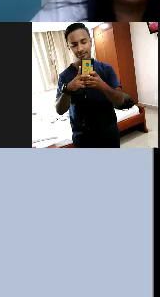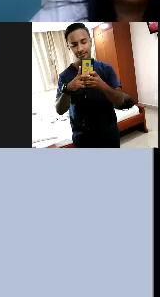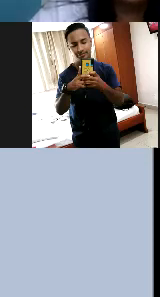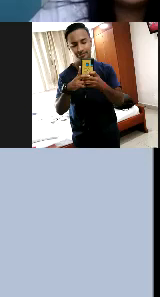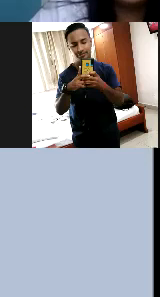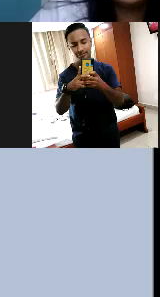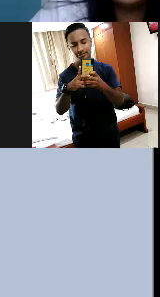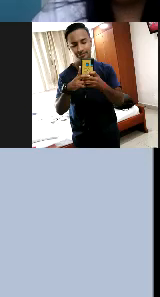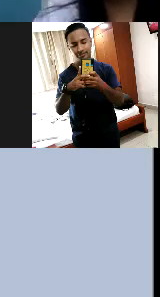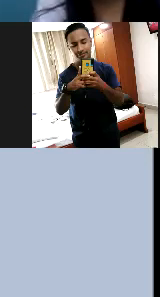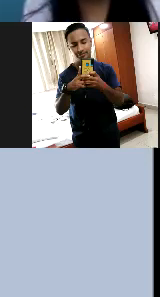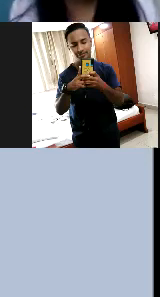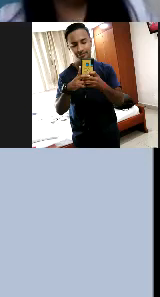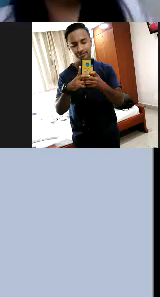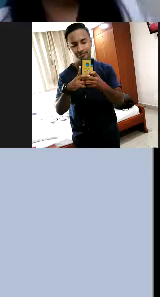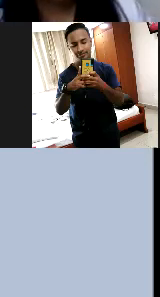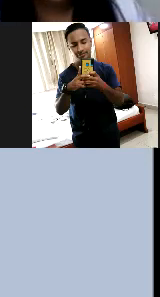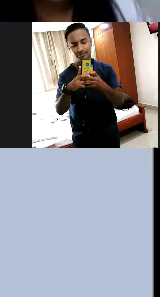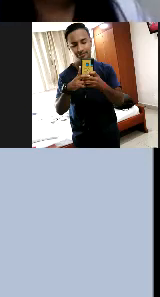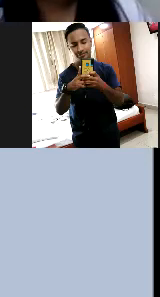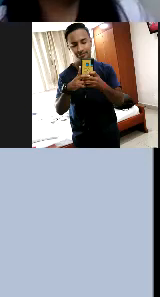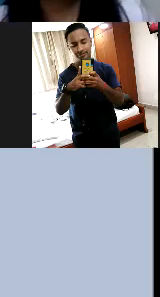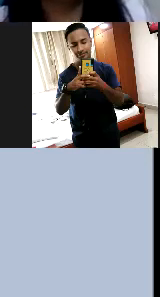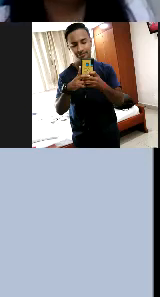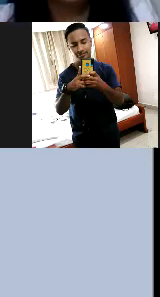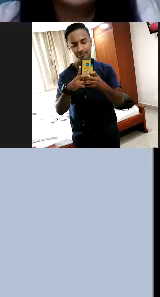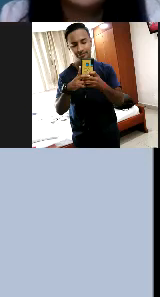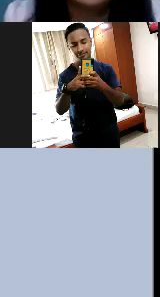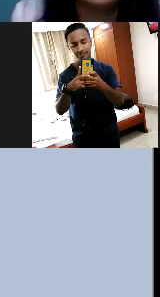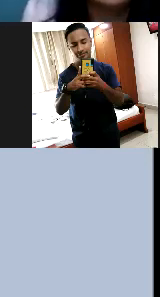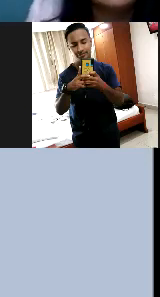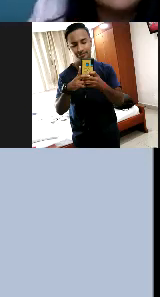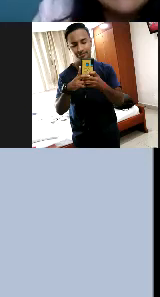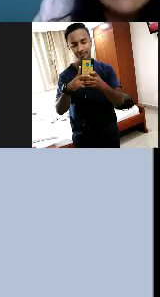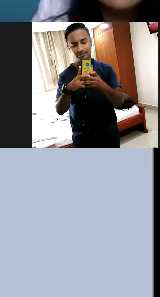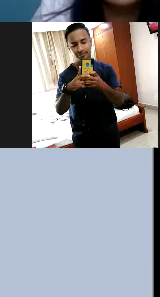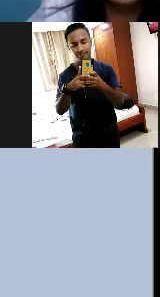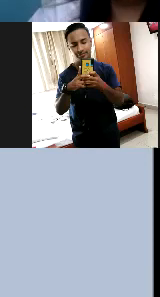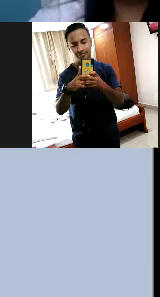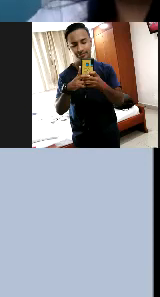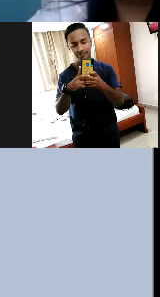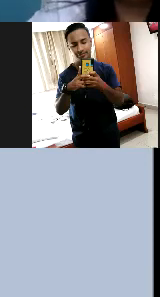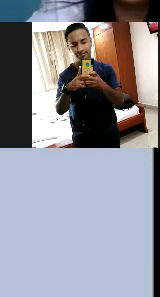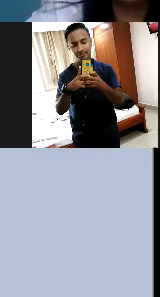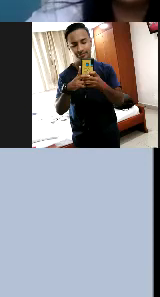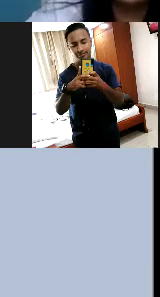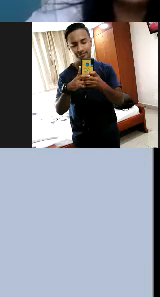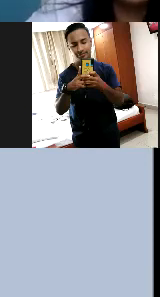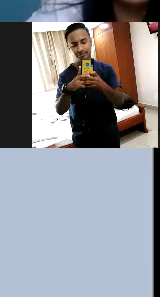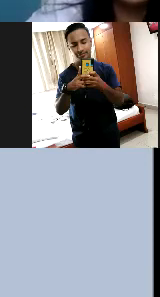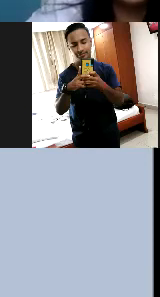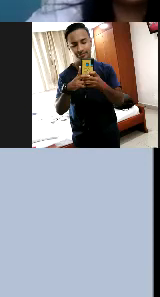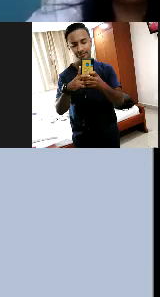laboratorio, ya podemos dar un diagnóstico porque al momento de drenar este líquido peritoneal